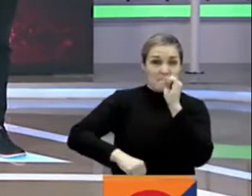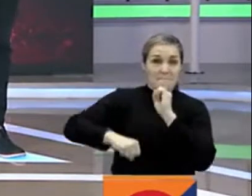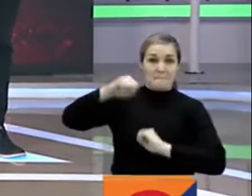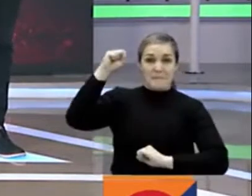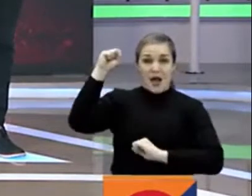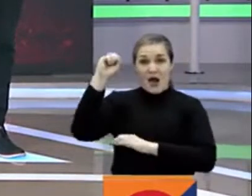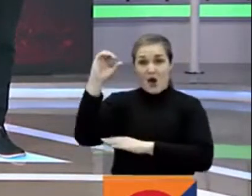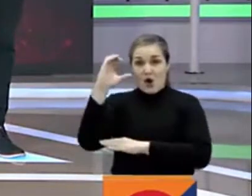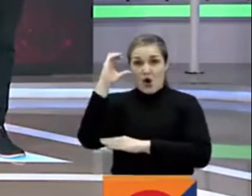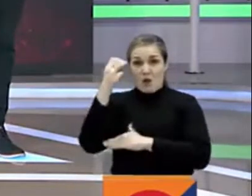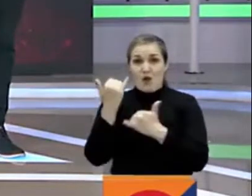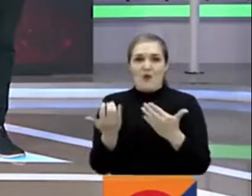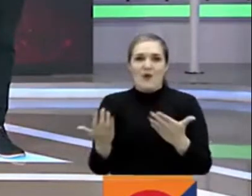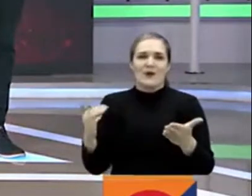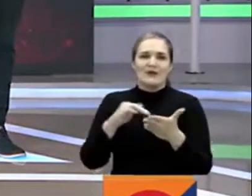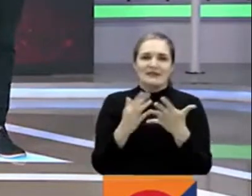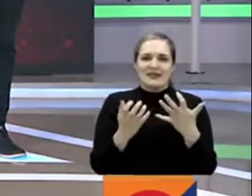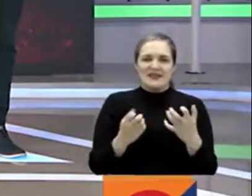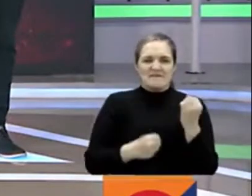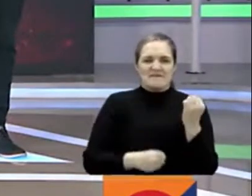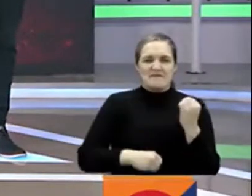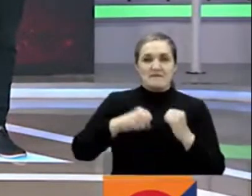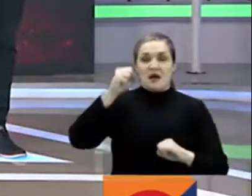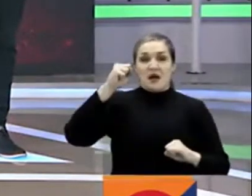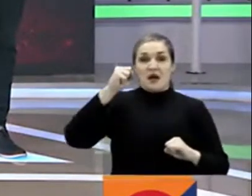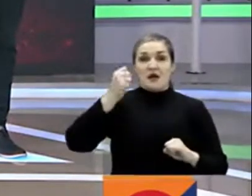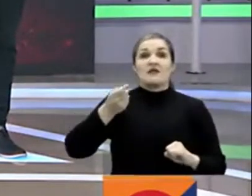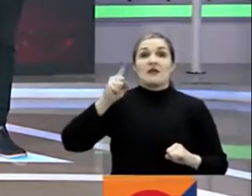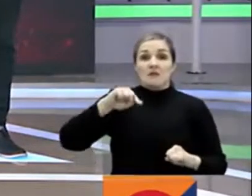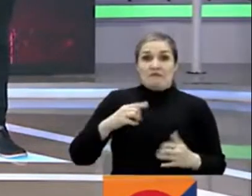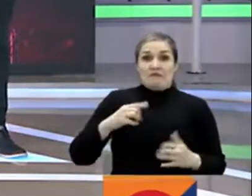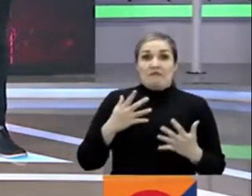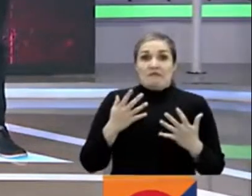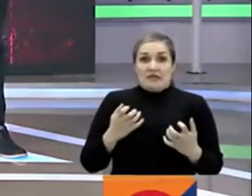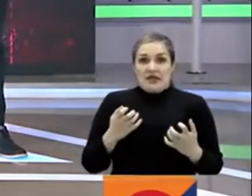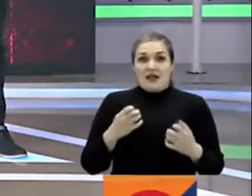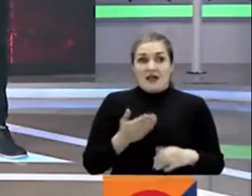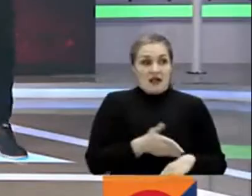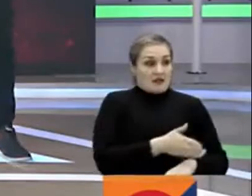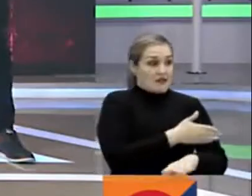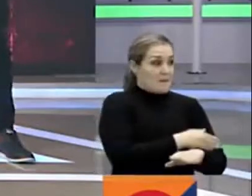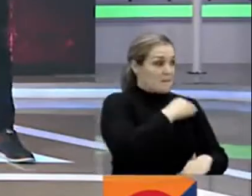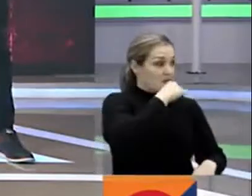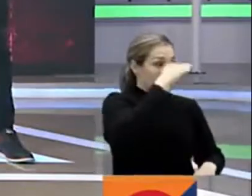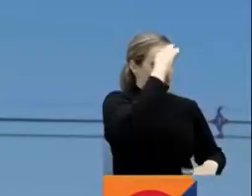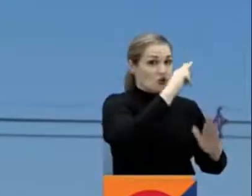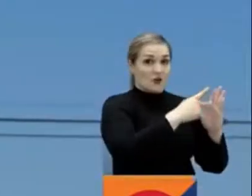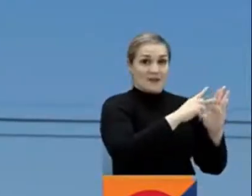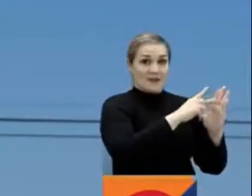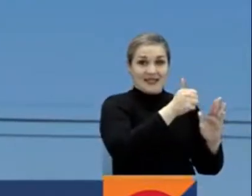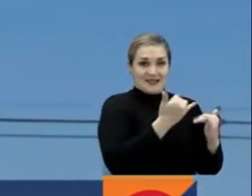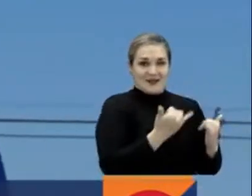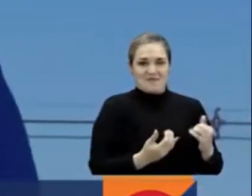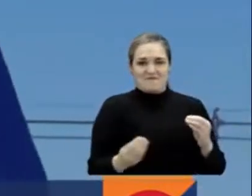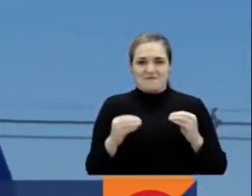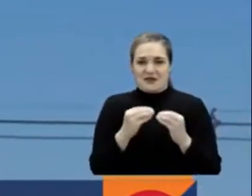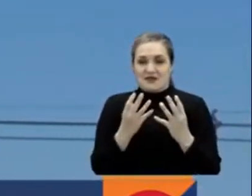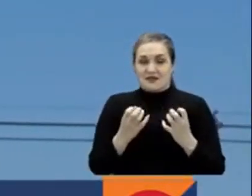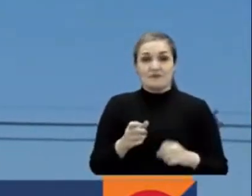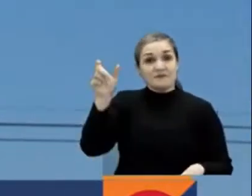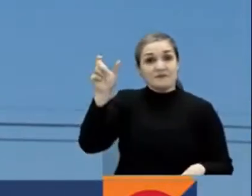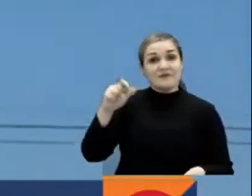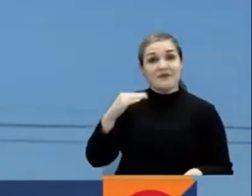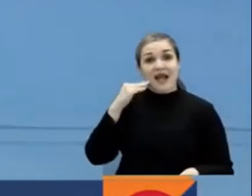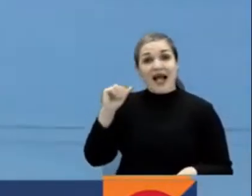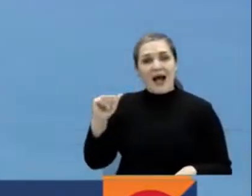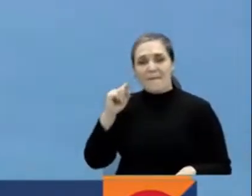Cochabamba, Bolivia, y busca también sus terceros Juegos luego de haber ganado también en Medellín 2010. Sheila Muñoz fue la primera